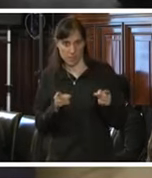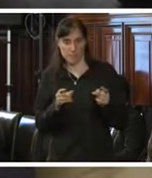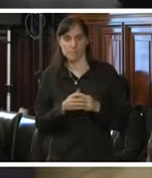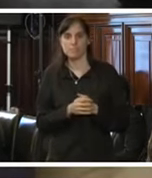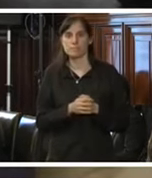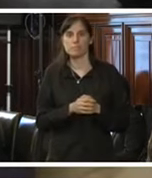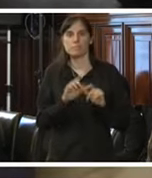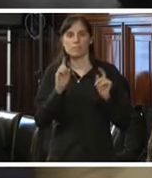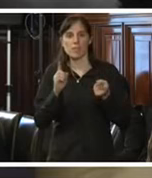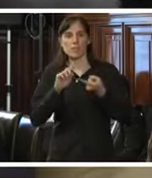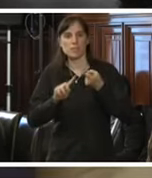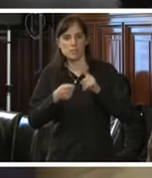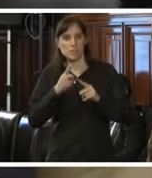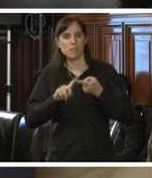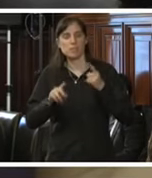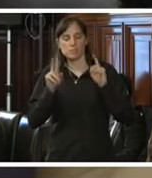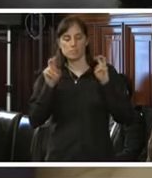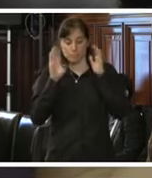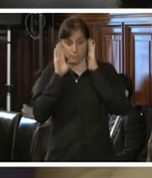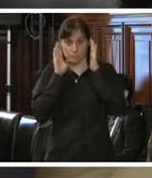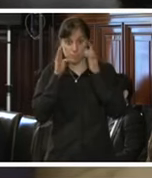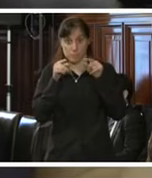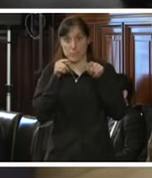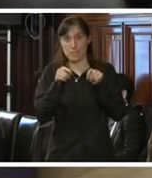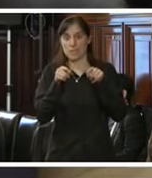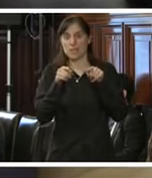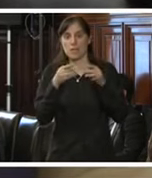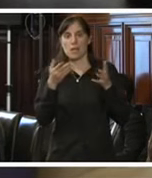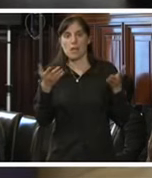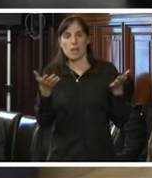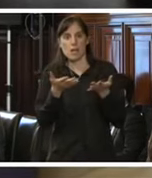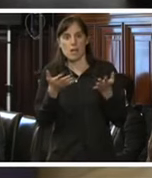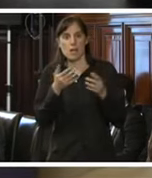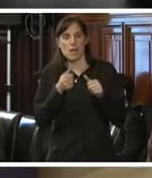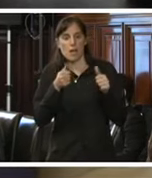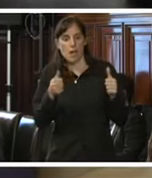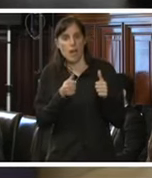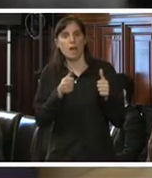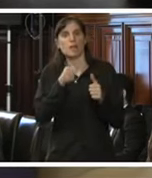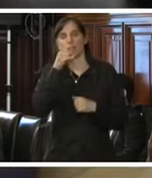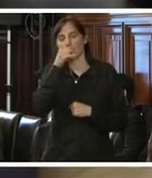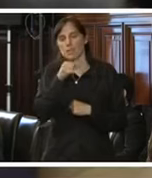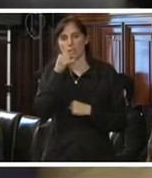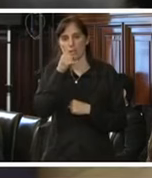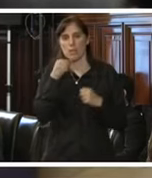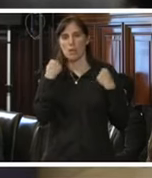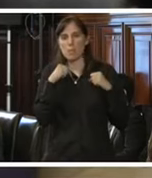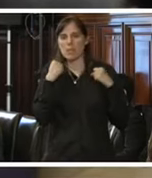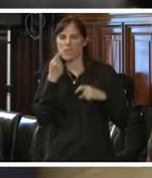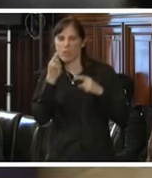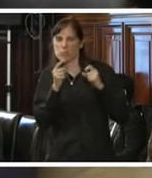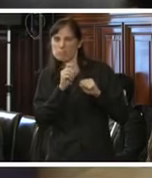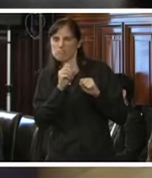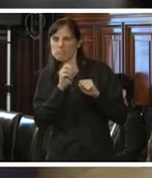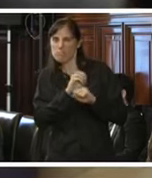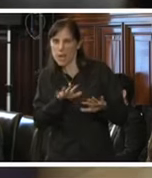En relación también a determinados temas, se hará también mención de algunas prácticas observables en